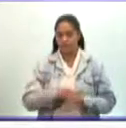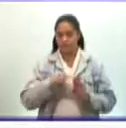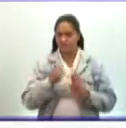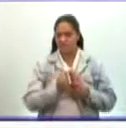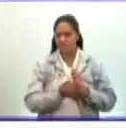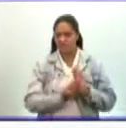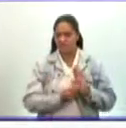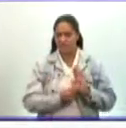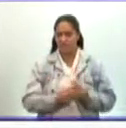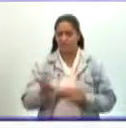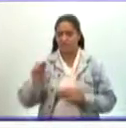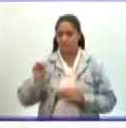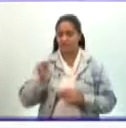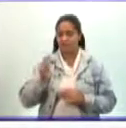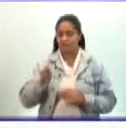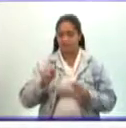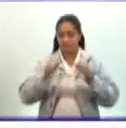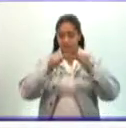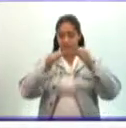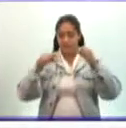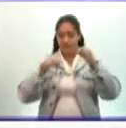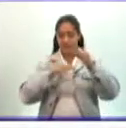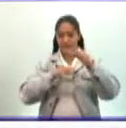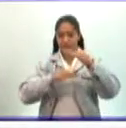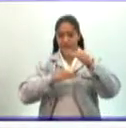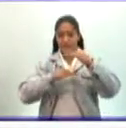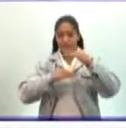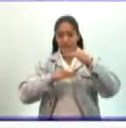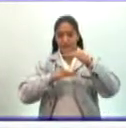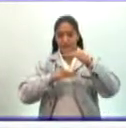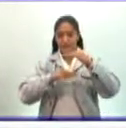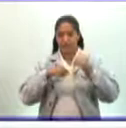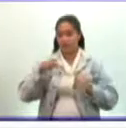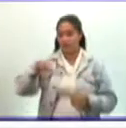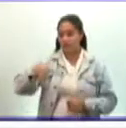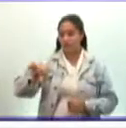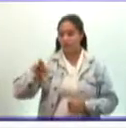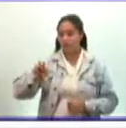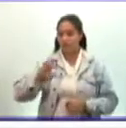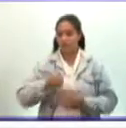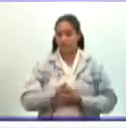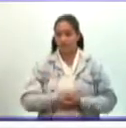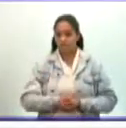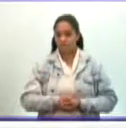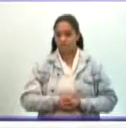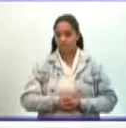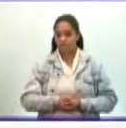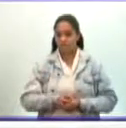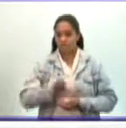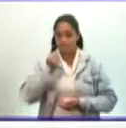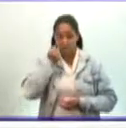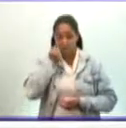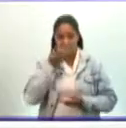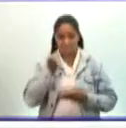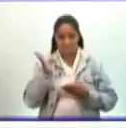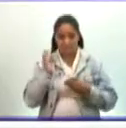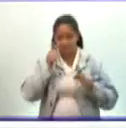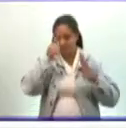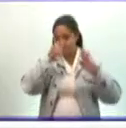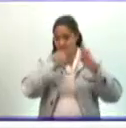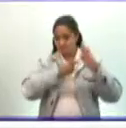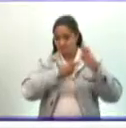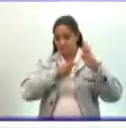NP es paralelo al segmento QR. Y observa la posición. Son segmentos